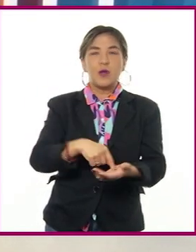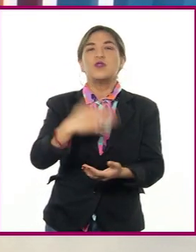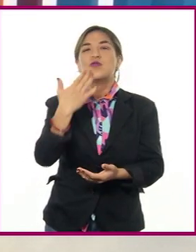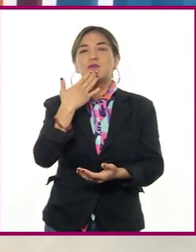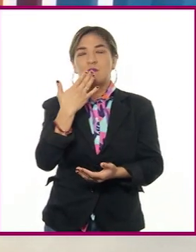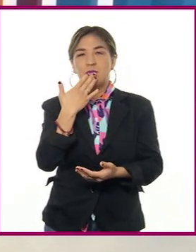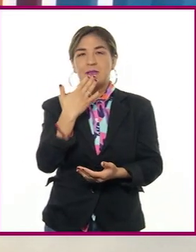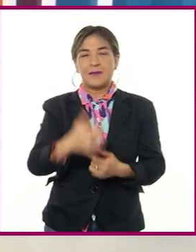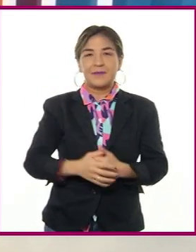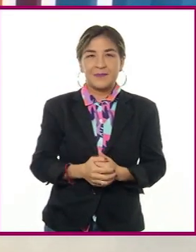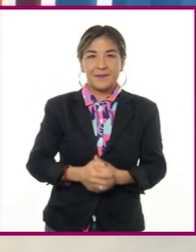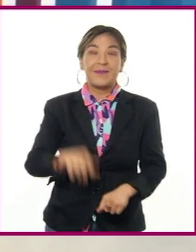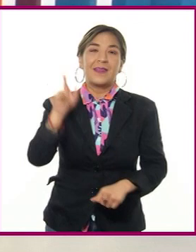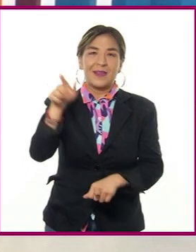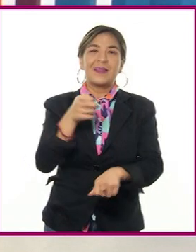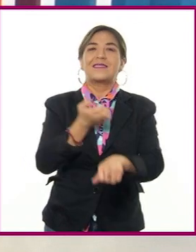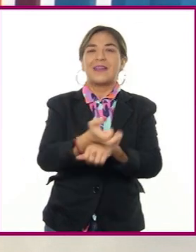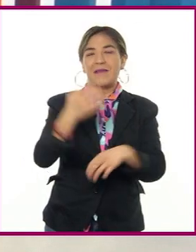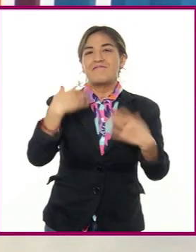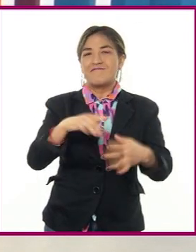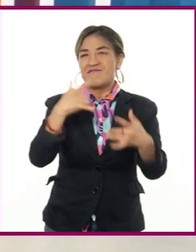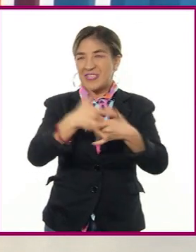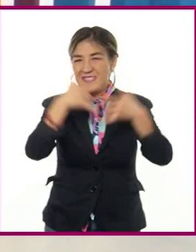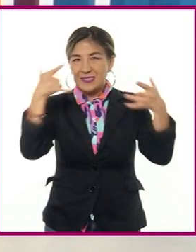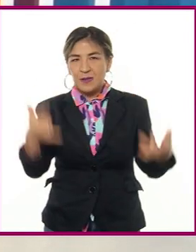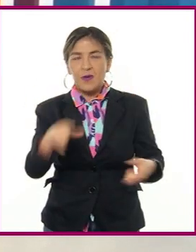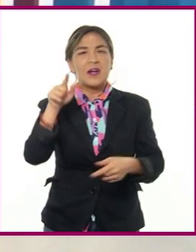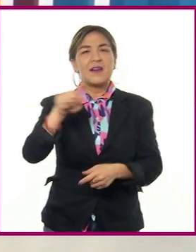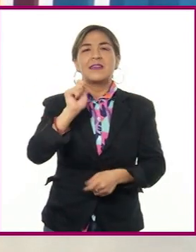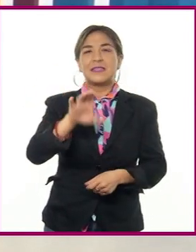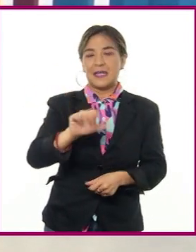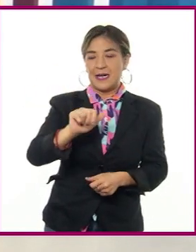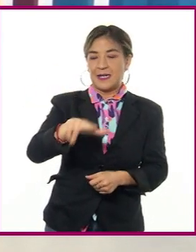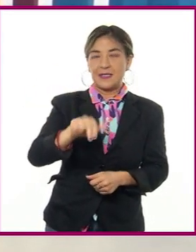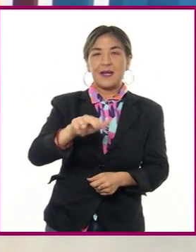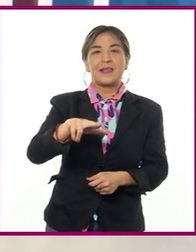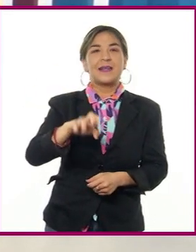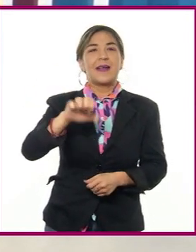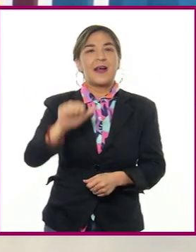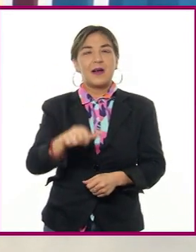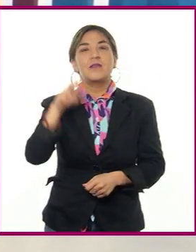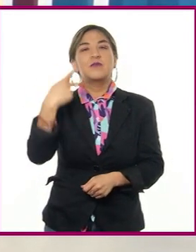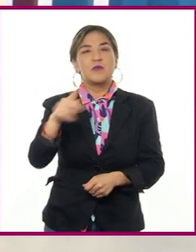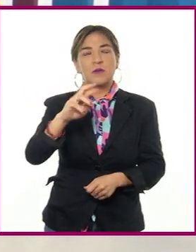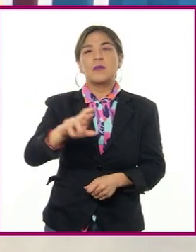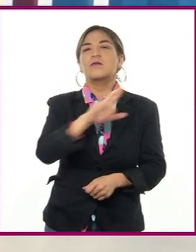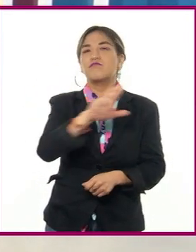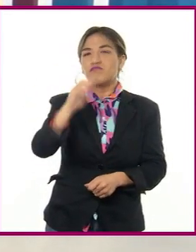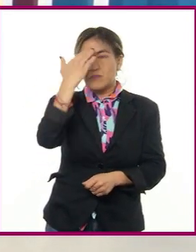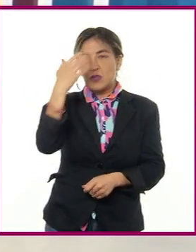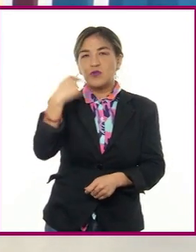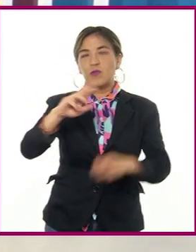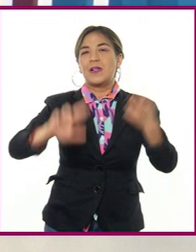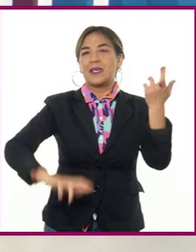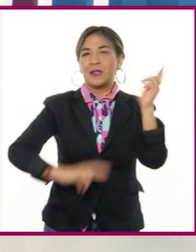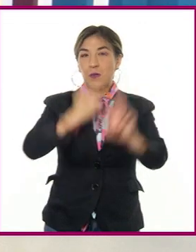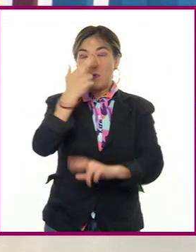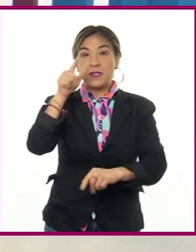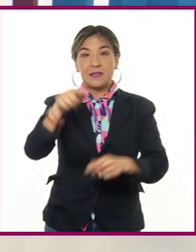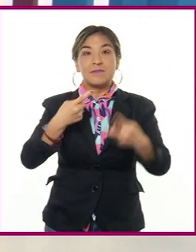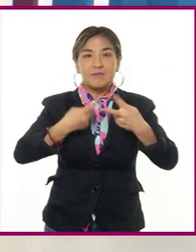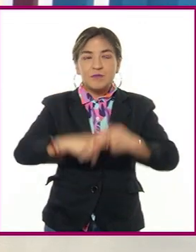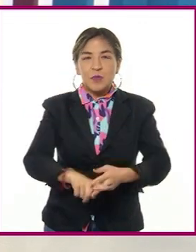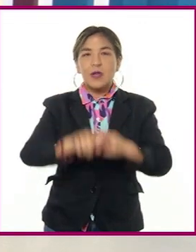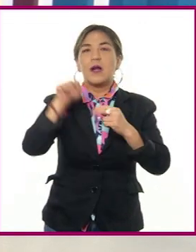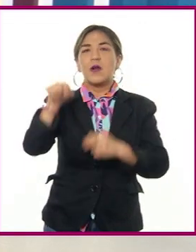Sonora. Un lugar histórico de Sonora es Cananea, porque se le conoce como la cuna de la revolución, ya que